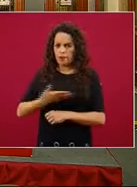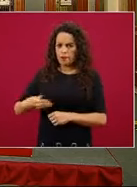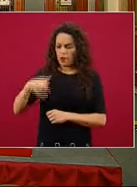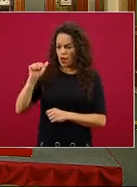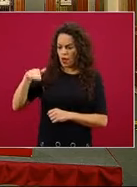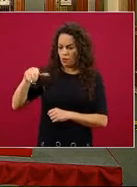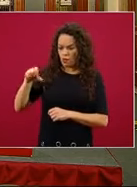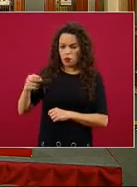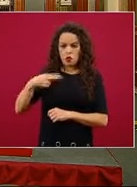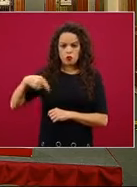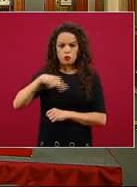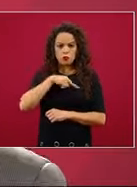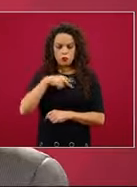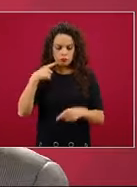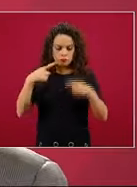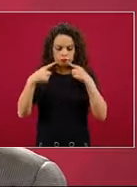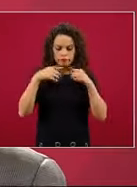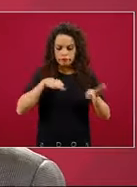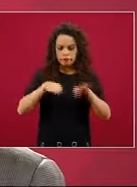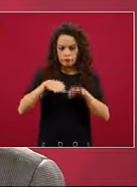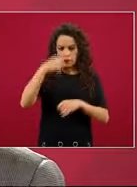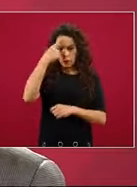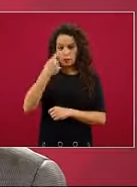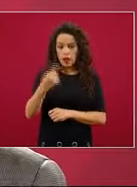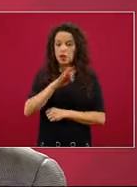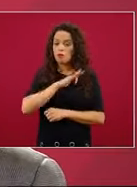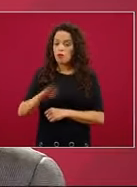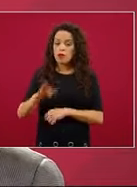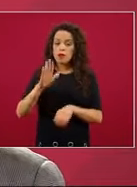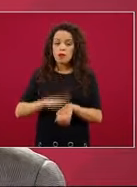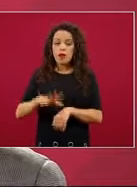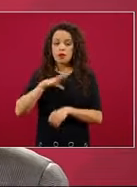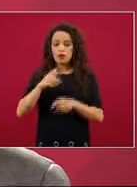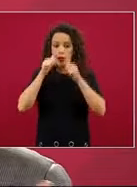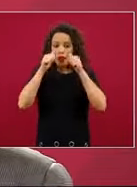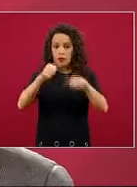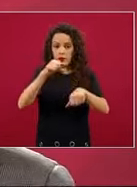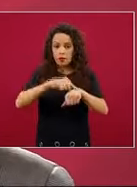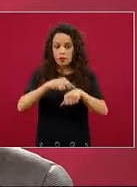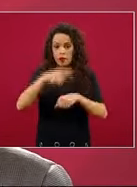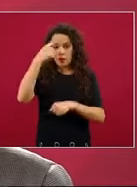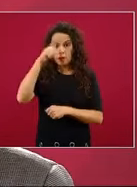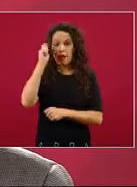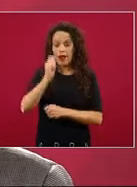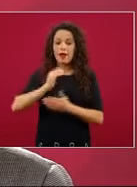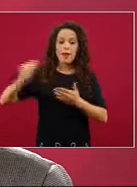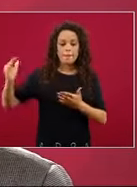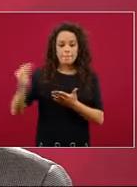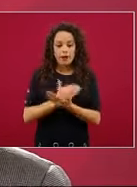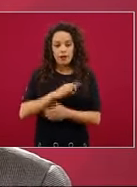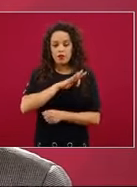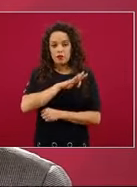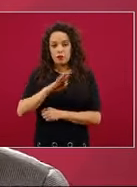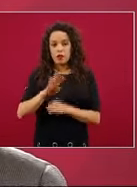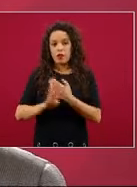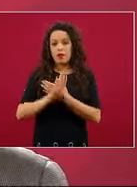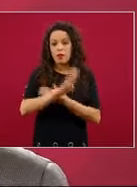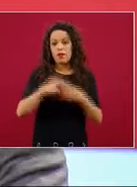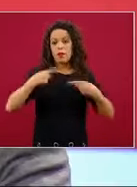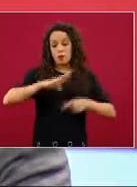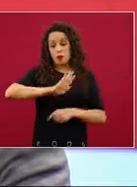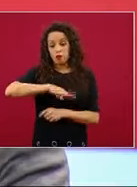trabajando para optimizar la atención médica y lograr reducir aún más la letalidad, y hay